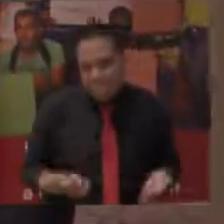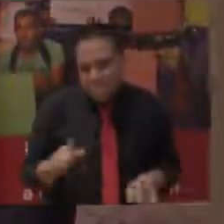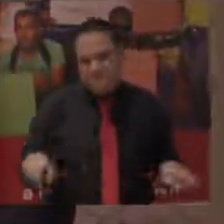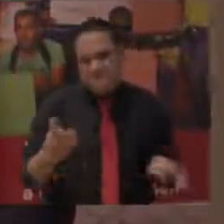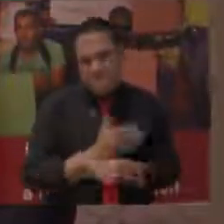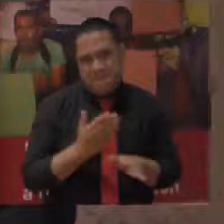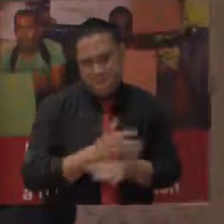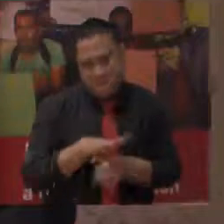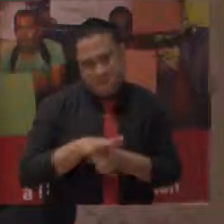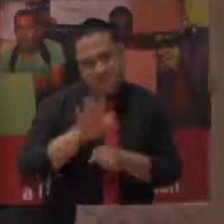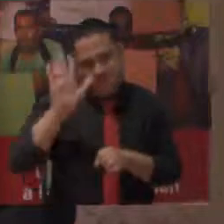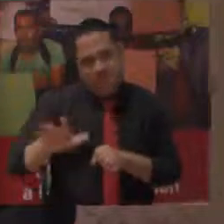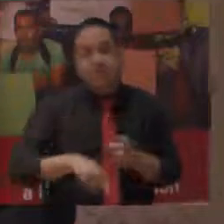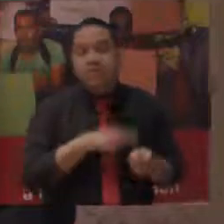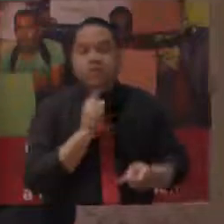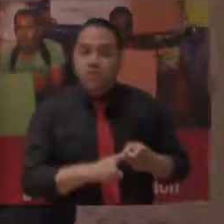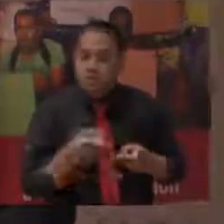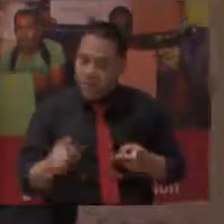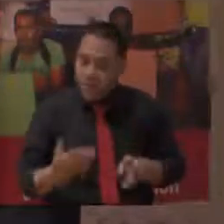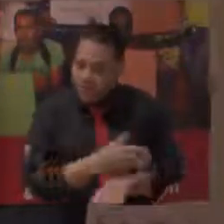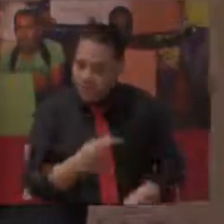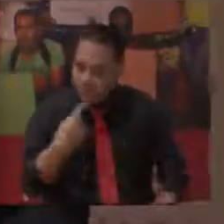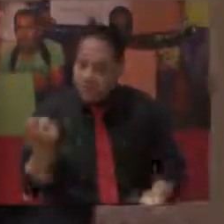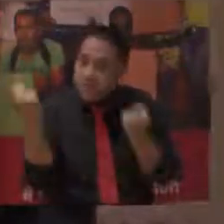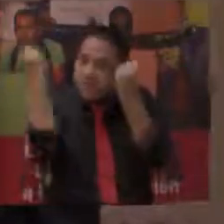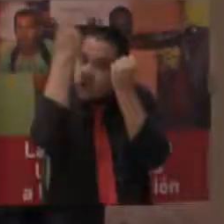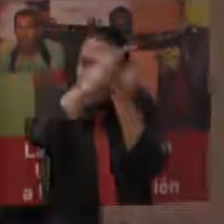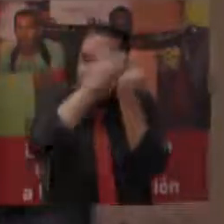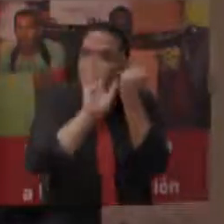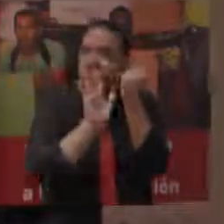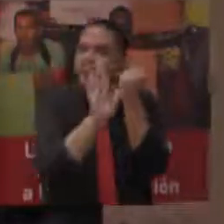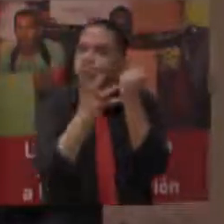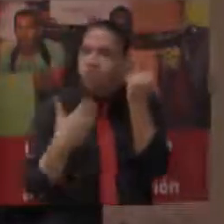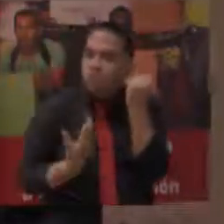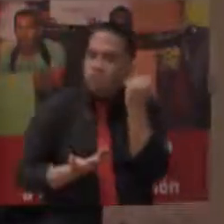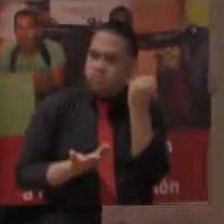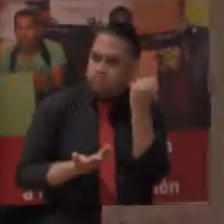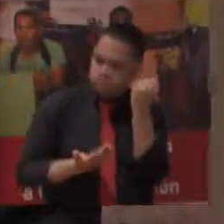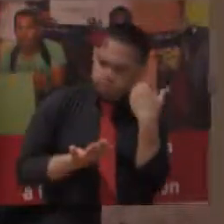unas palabras claves, que es el principio de confianza legítima,